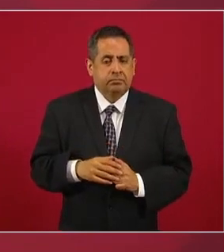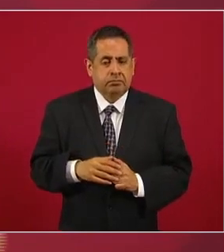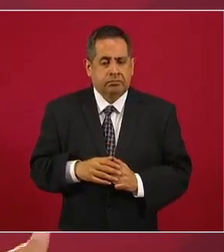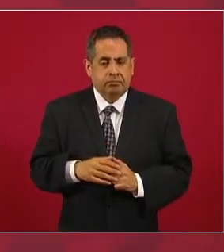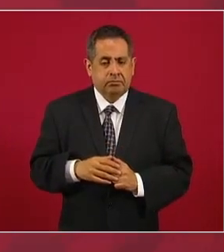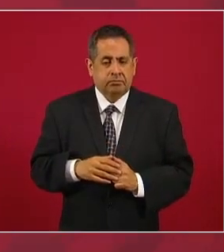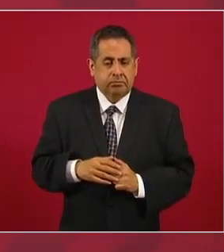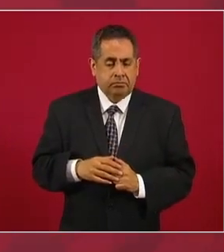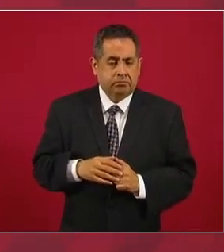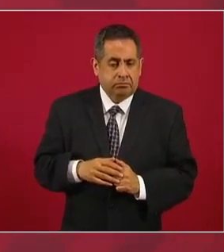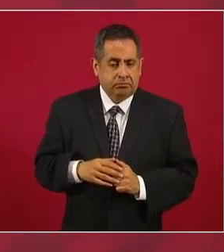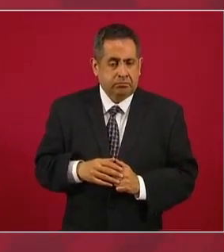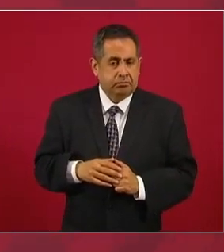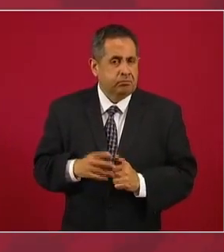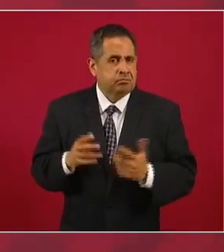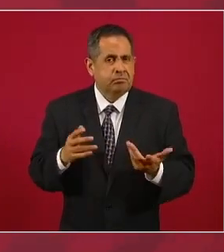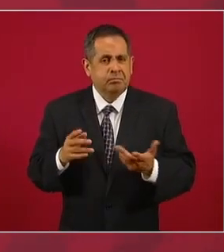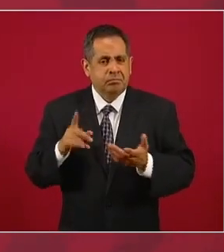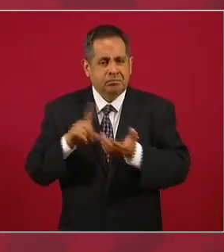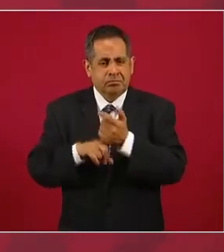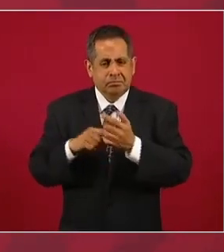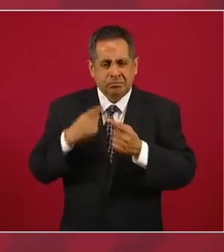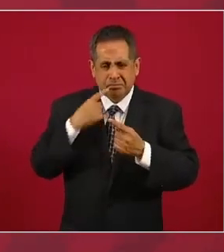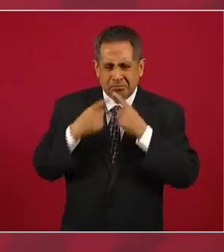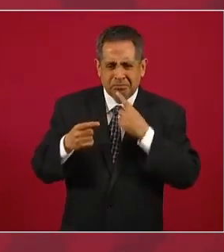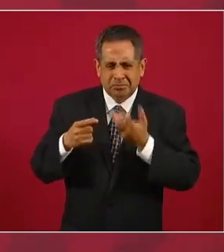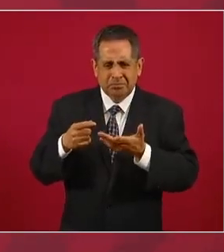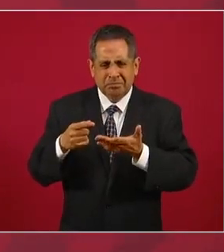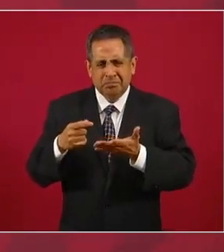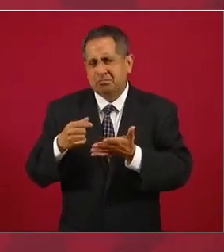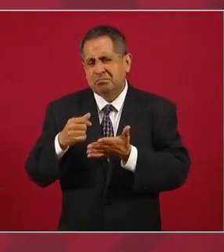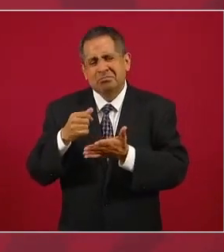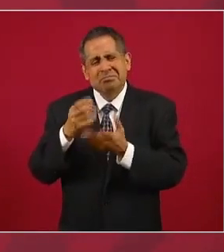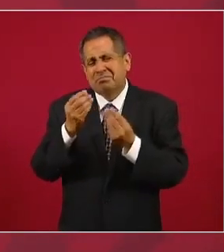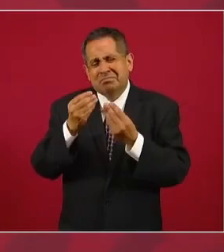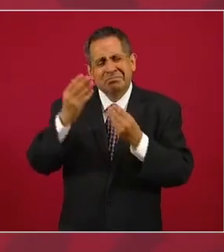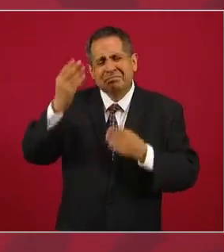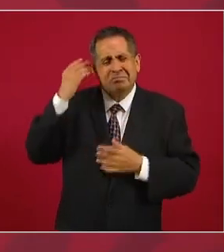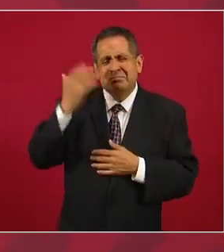con dados cargados, con cartas marcadas,